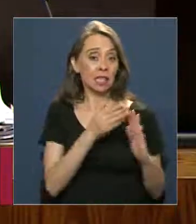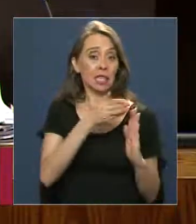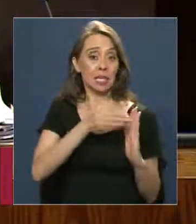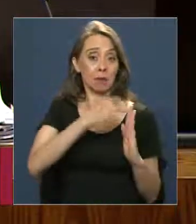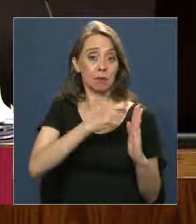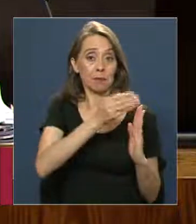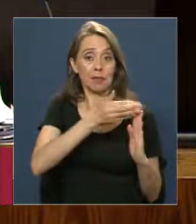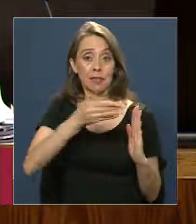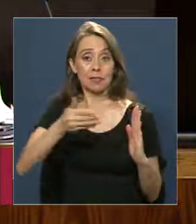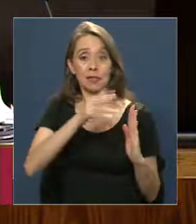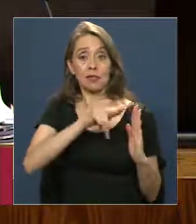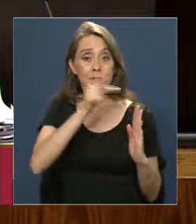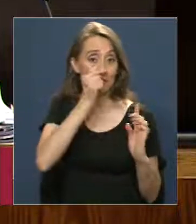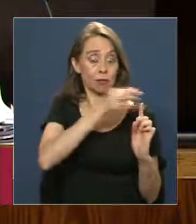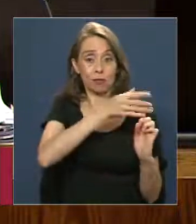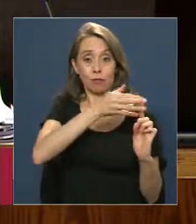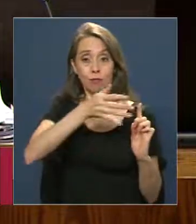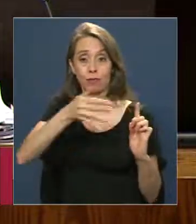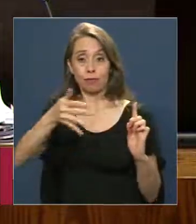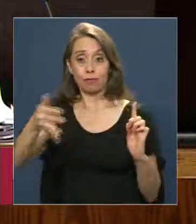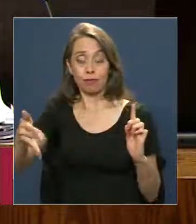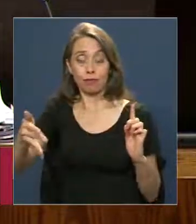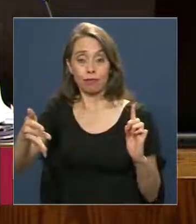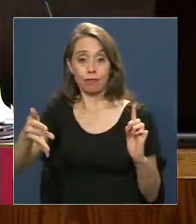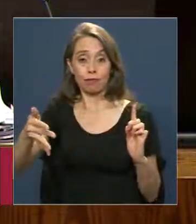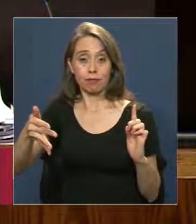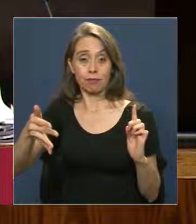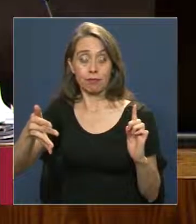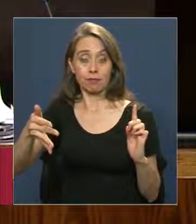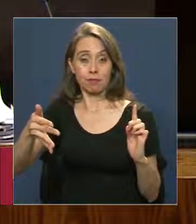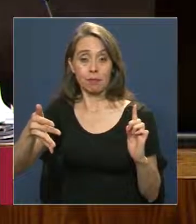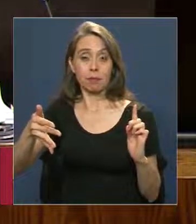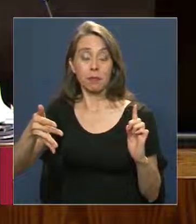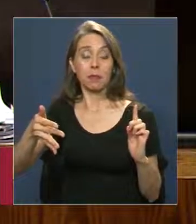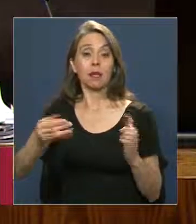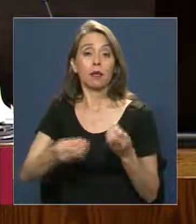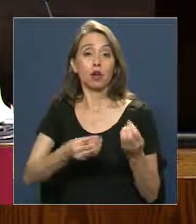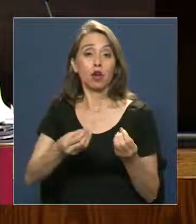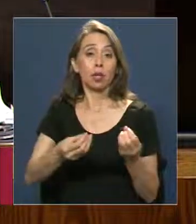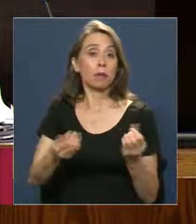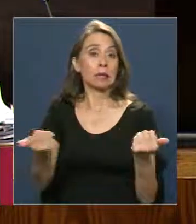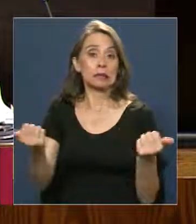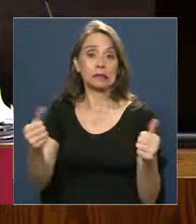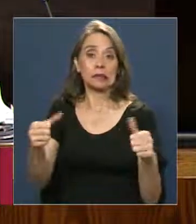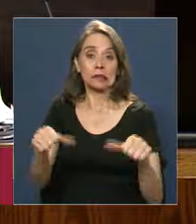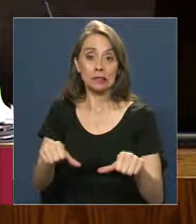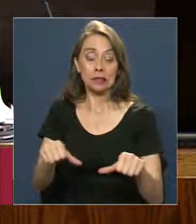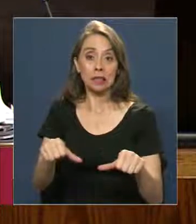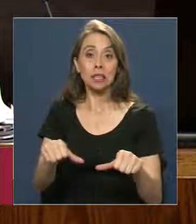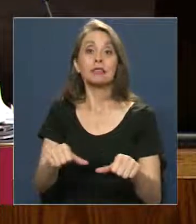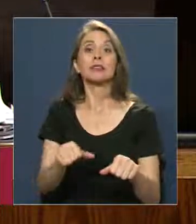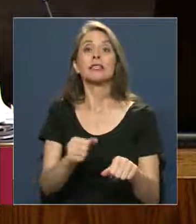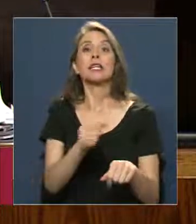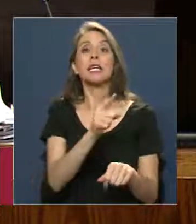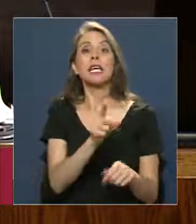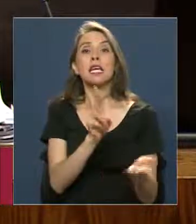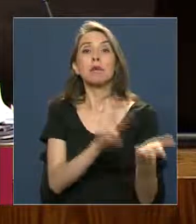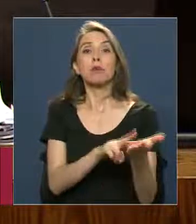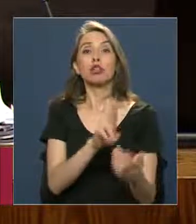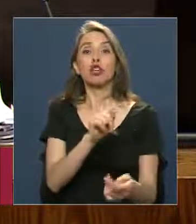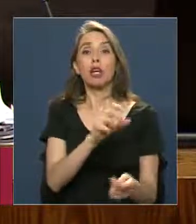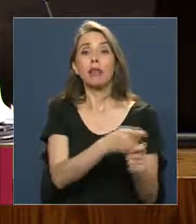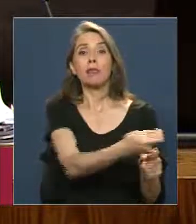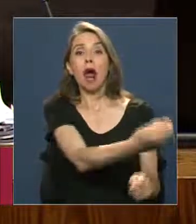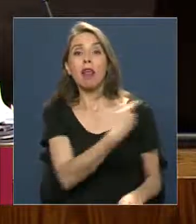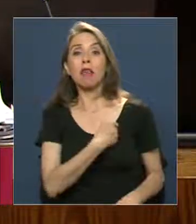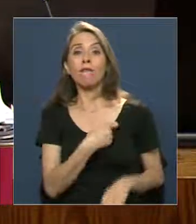situación compleja en vista de los hechos acontecidos desde el 18 de octubre puedan tener mayor liquidez. Y para esos